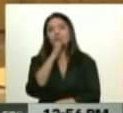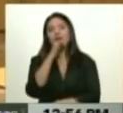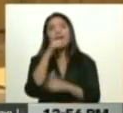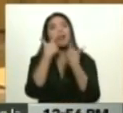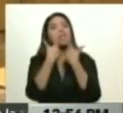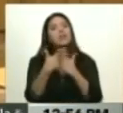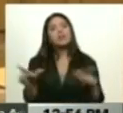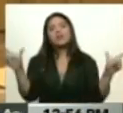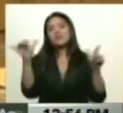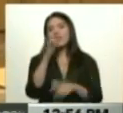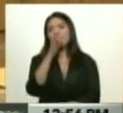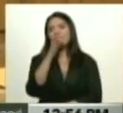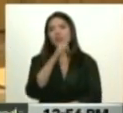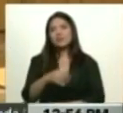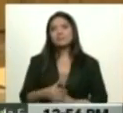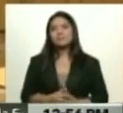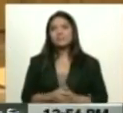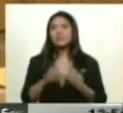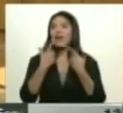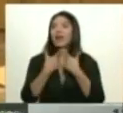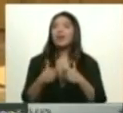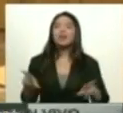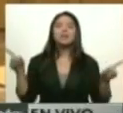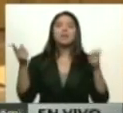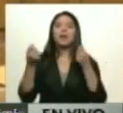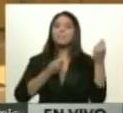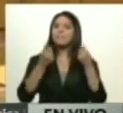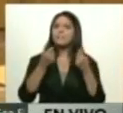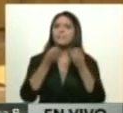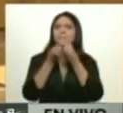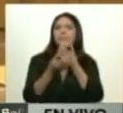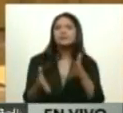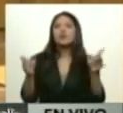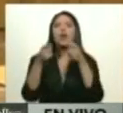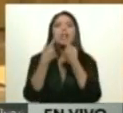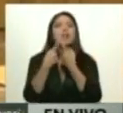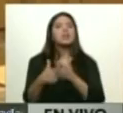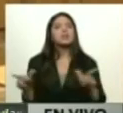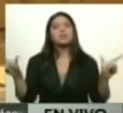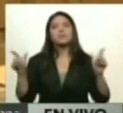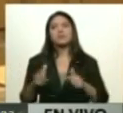Libre información, libre expresión, libre prensa.